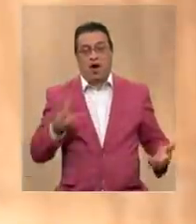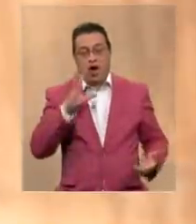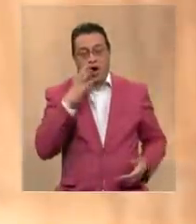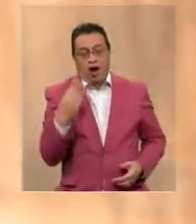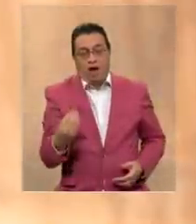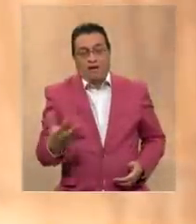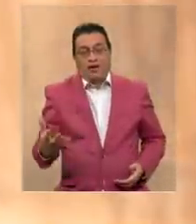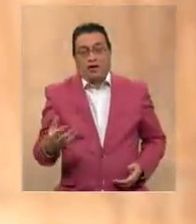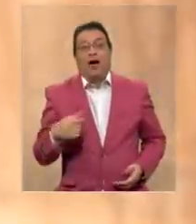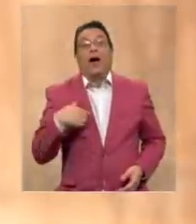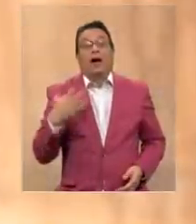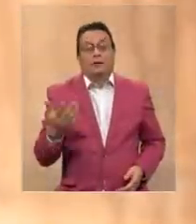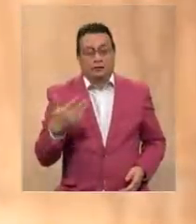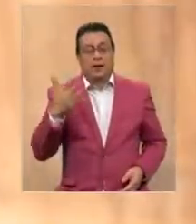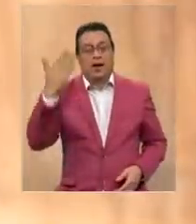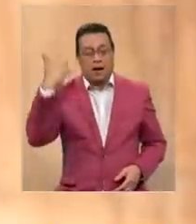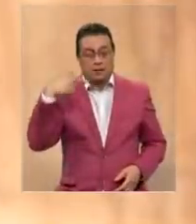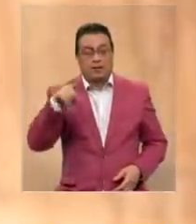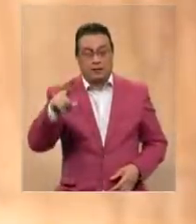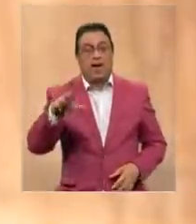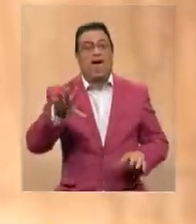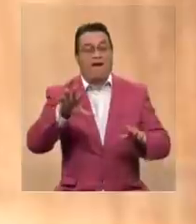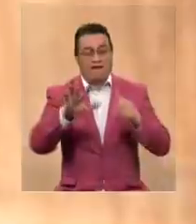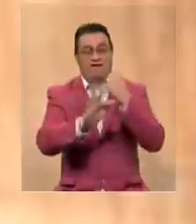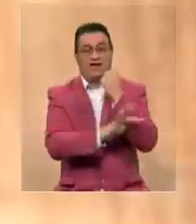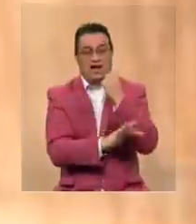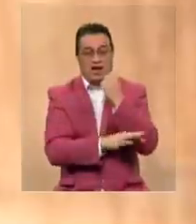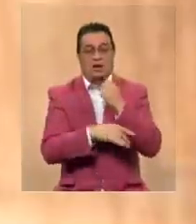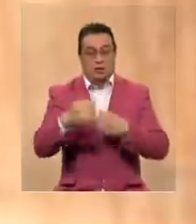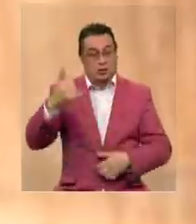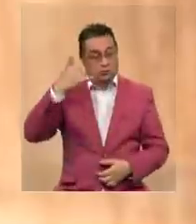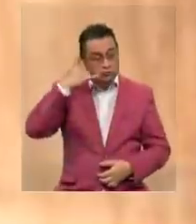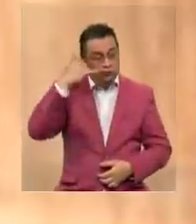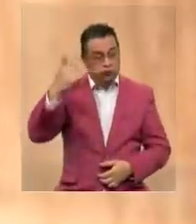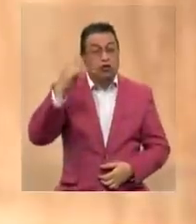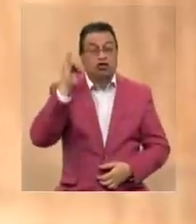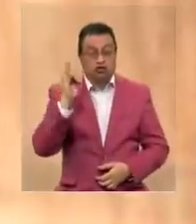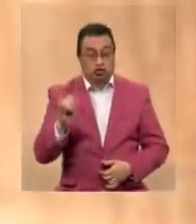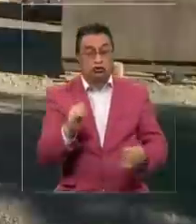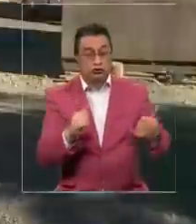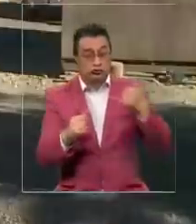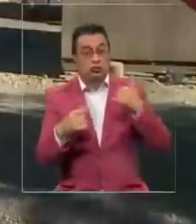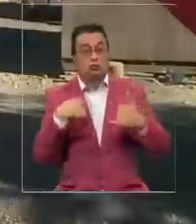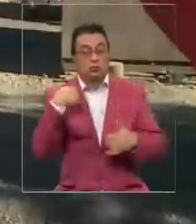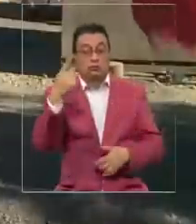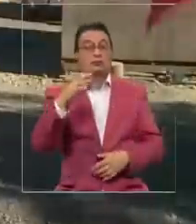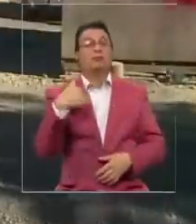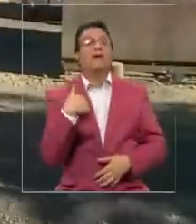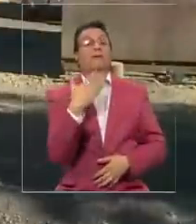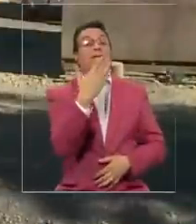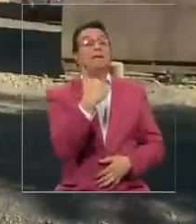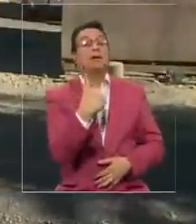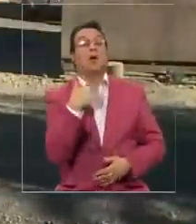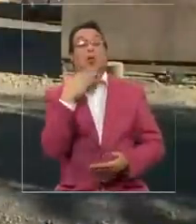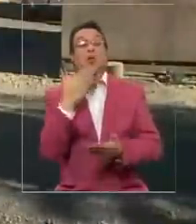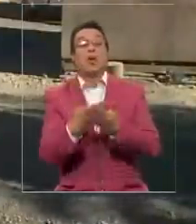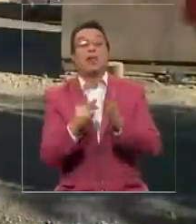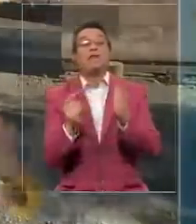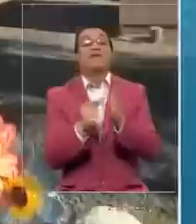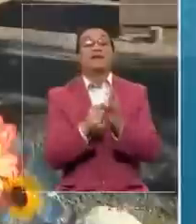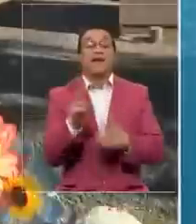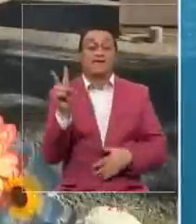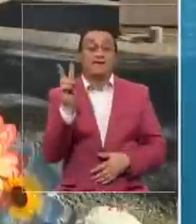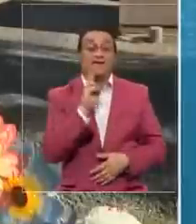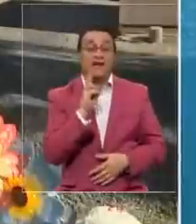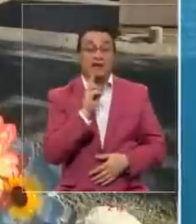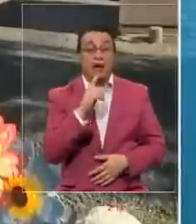que efectivamente en un momento la fiscalía lo llamó, tomó contacto vía telefónica con él y que lo dejaron citado para el viernes. Sin embargo, él